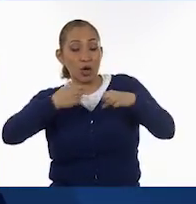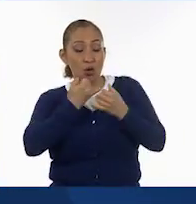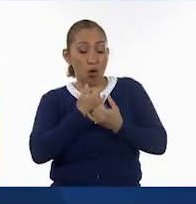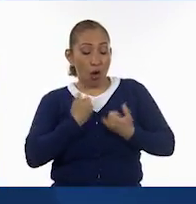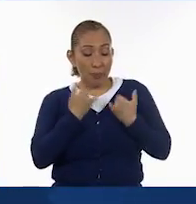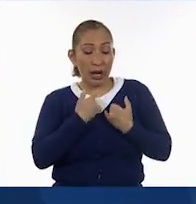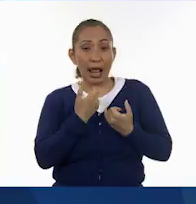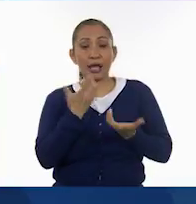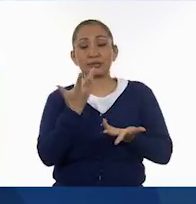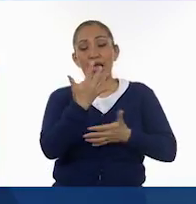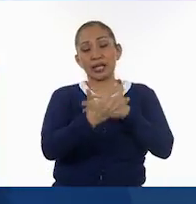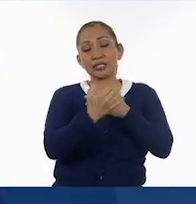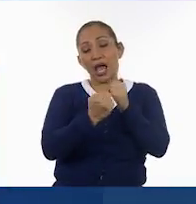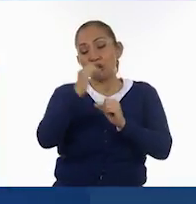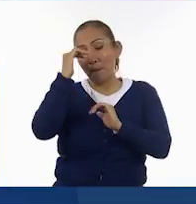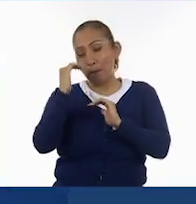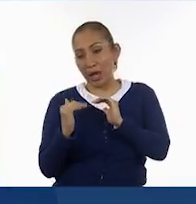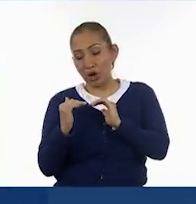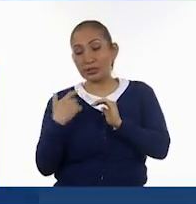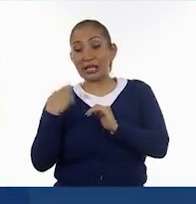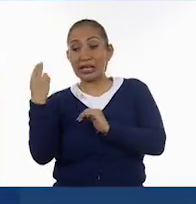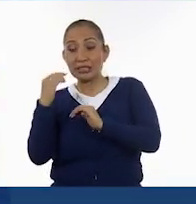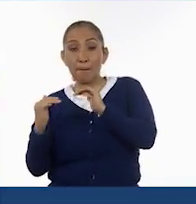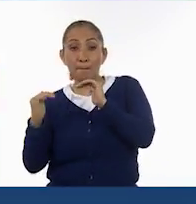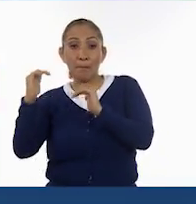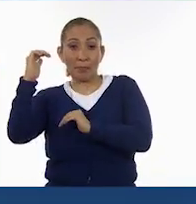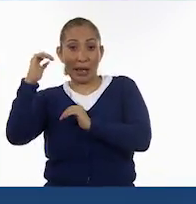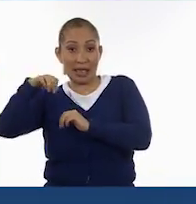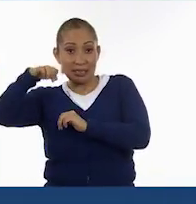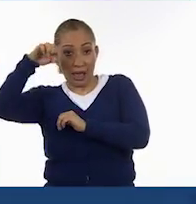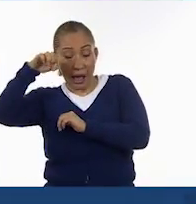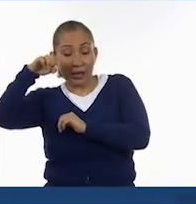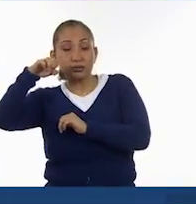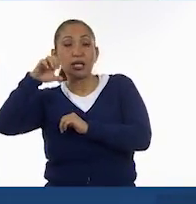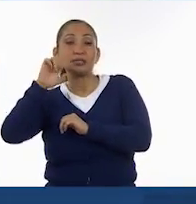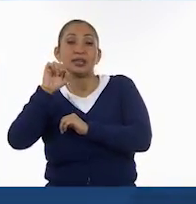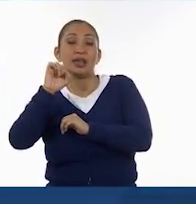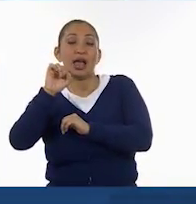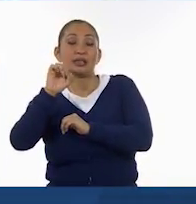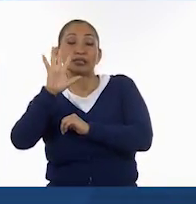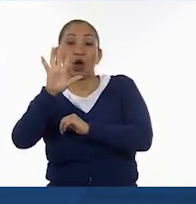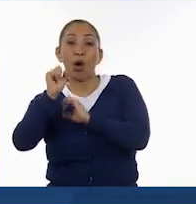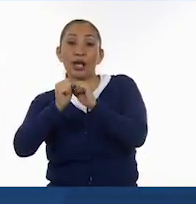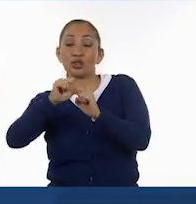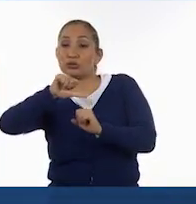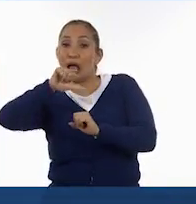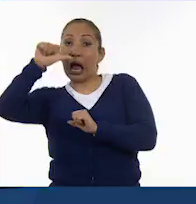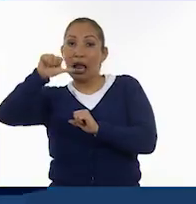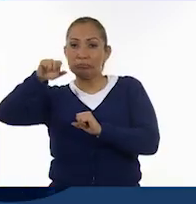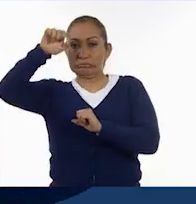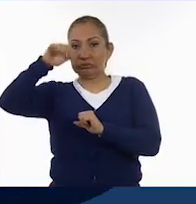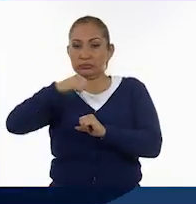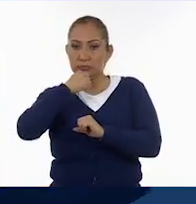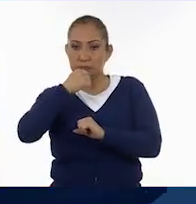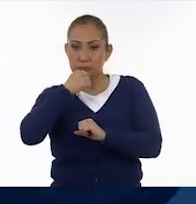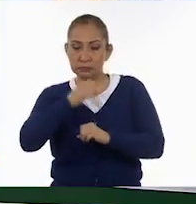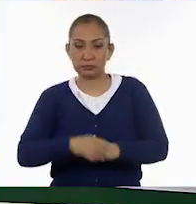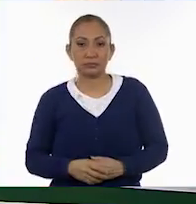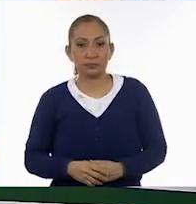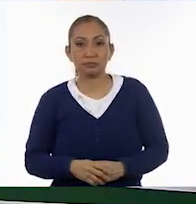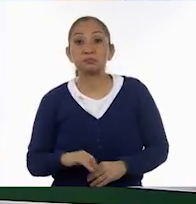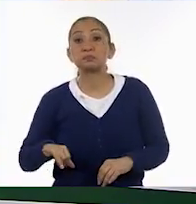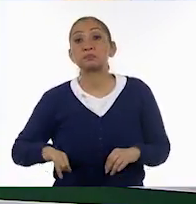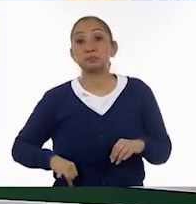jóvenes son menores de 15 años y los dependientes mayores tienen más de 65 años.